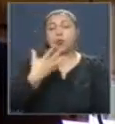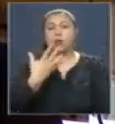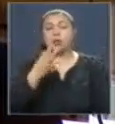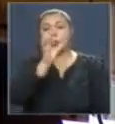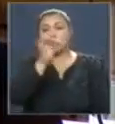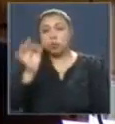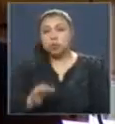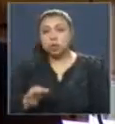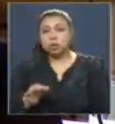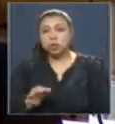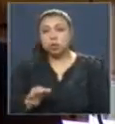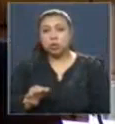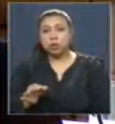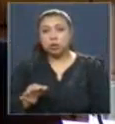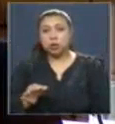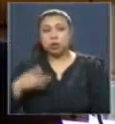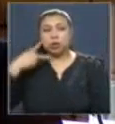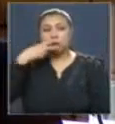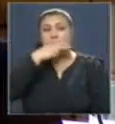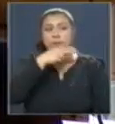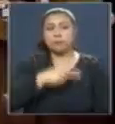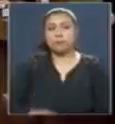hace...